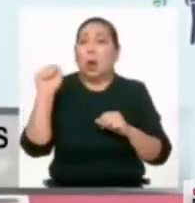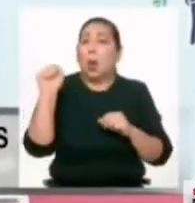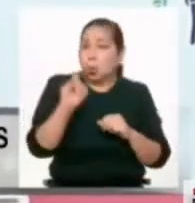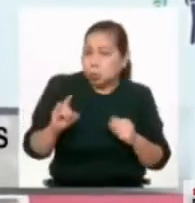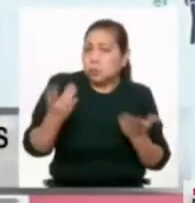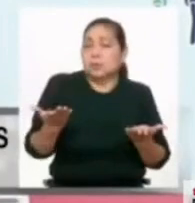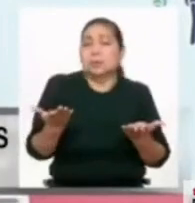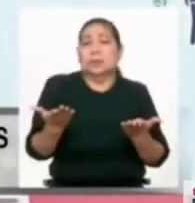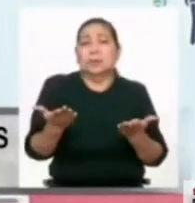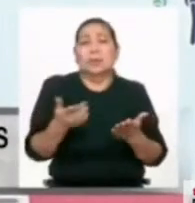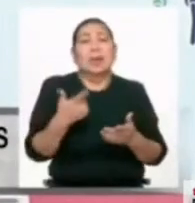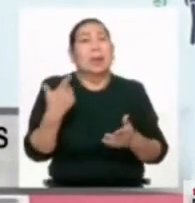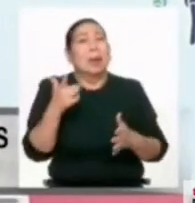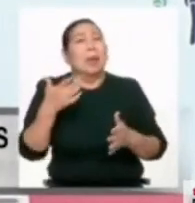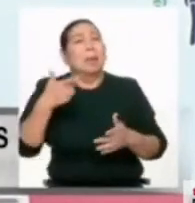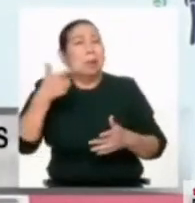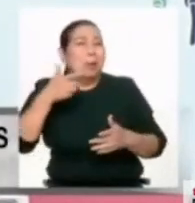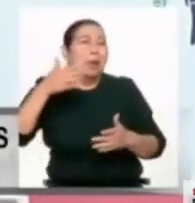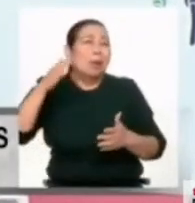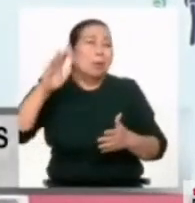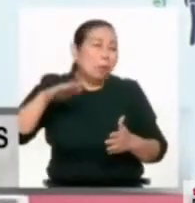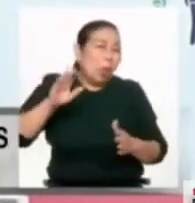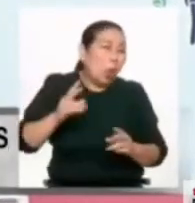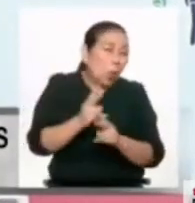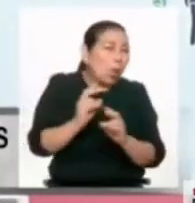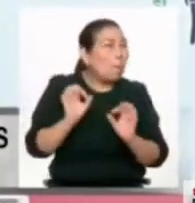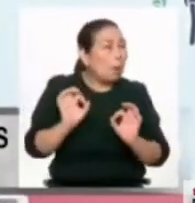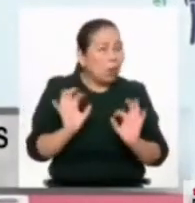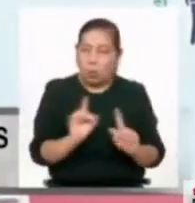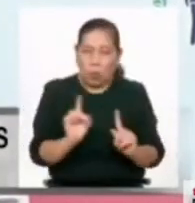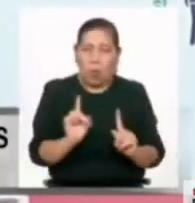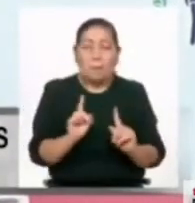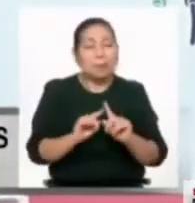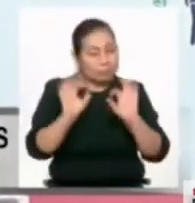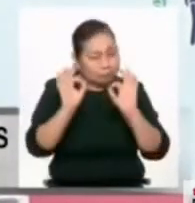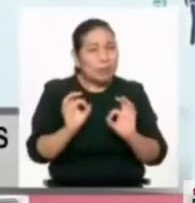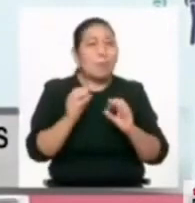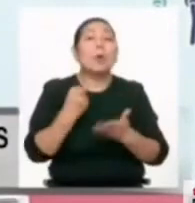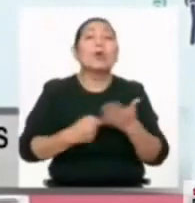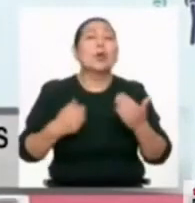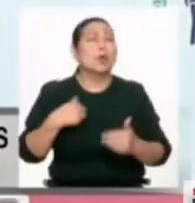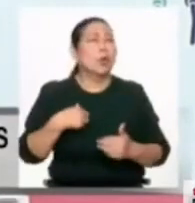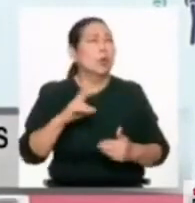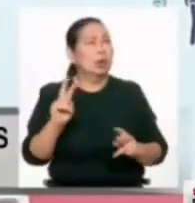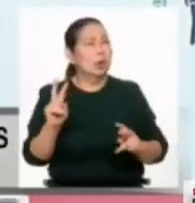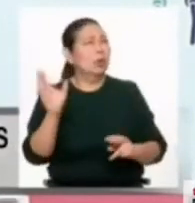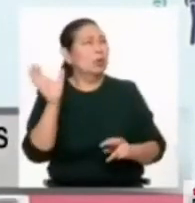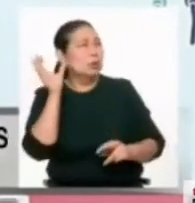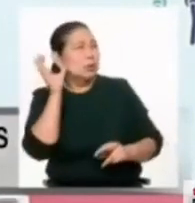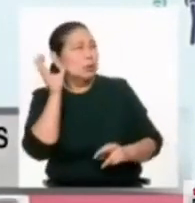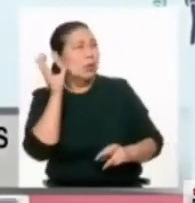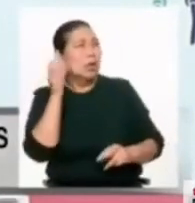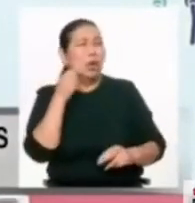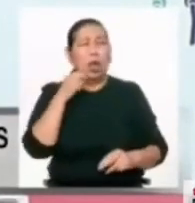utilizar armas no letales. Allí se debe informar con toda precisión, porque he escuchado esta mañana en